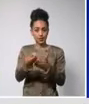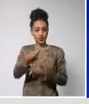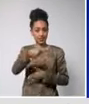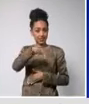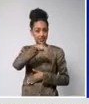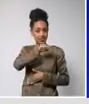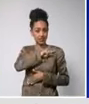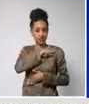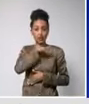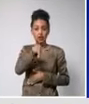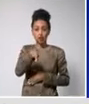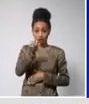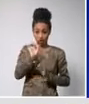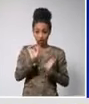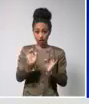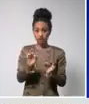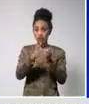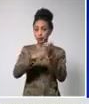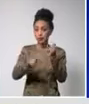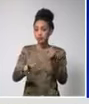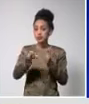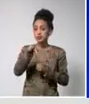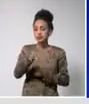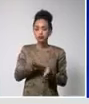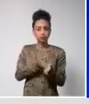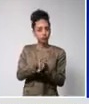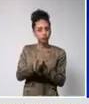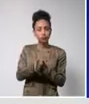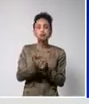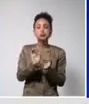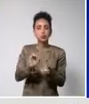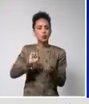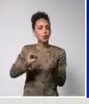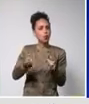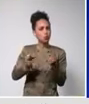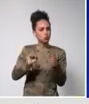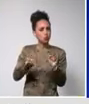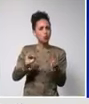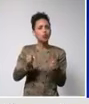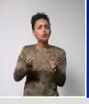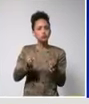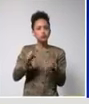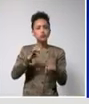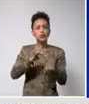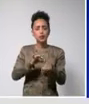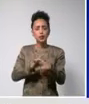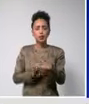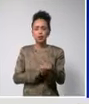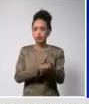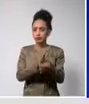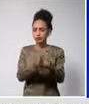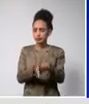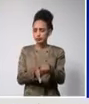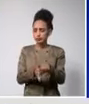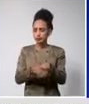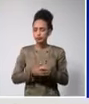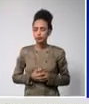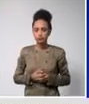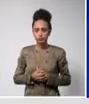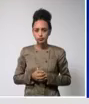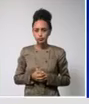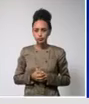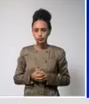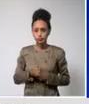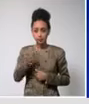Esta provincia sigue con un control de la pandemia. Habíamos visto un número